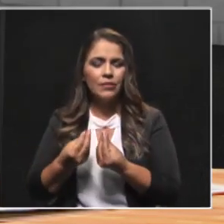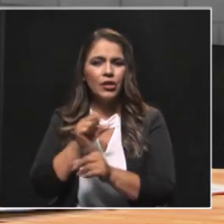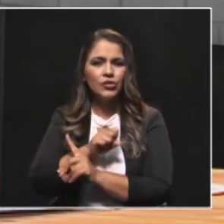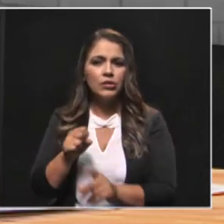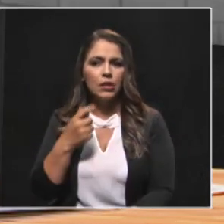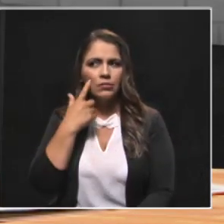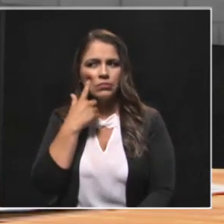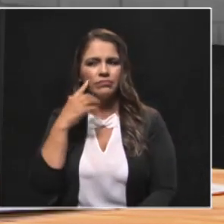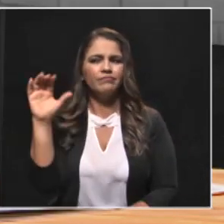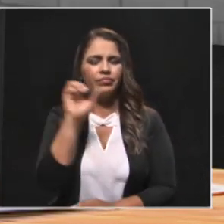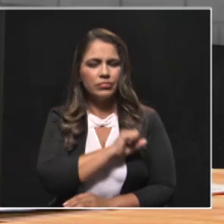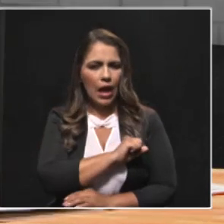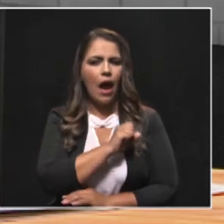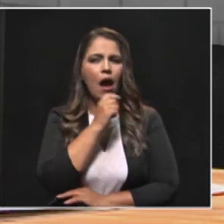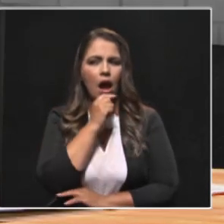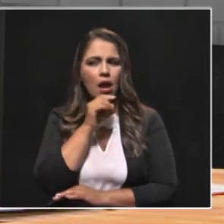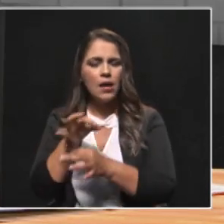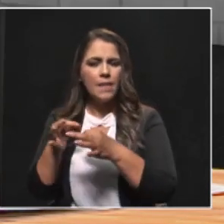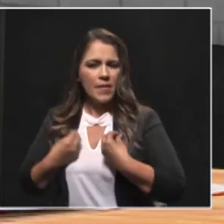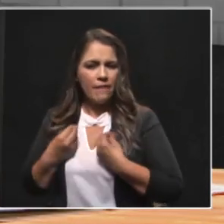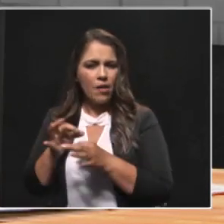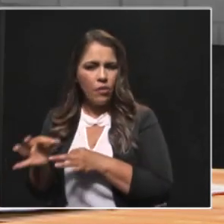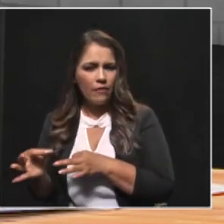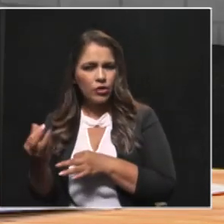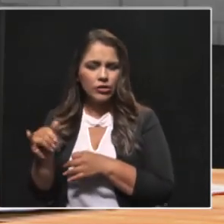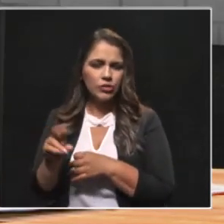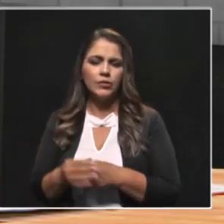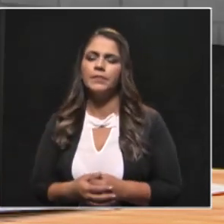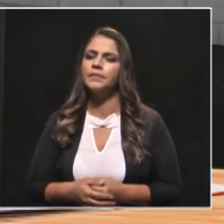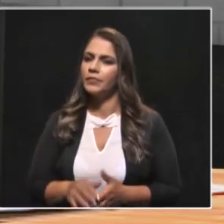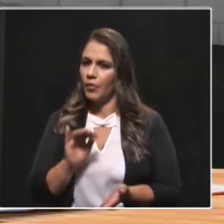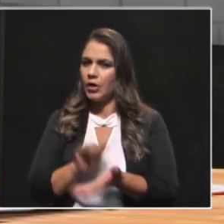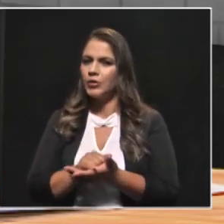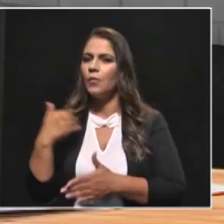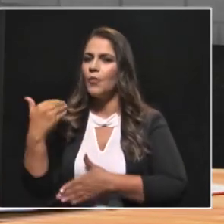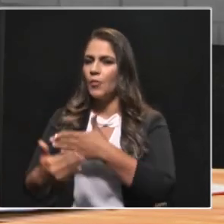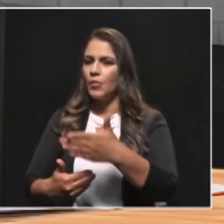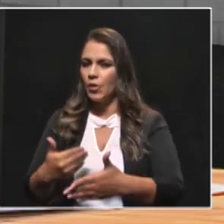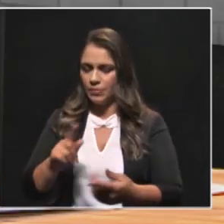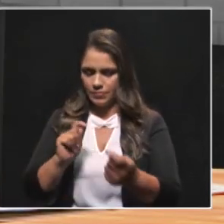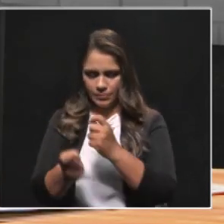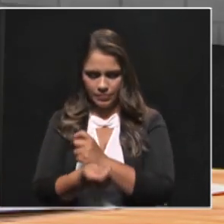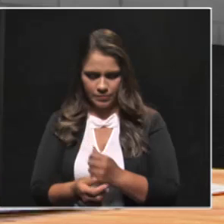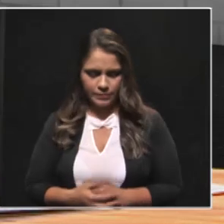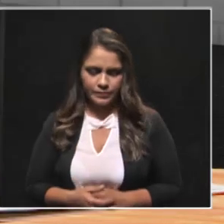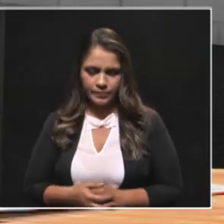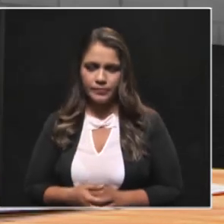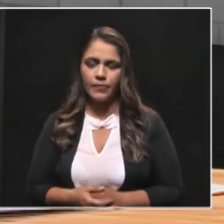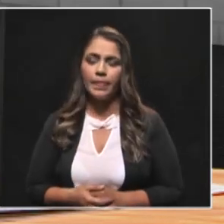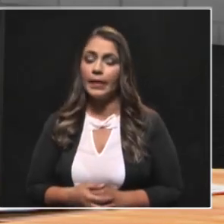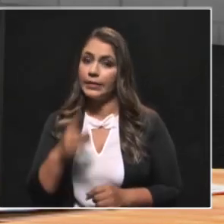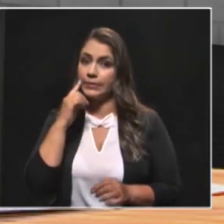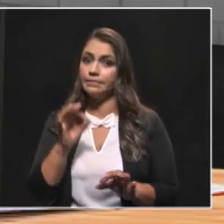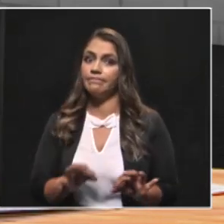esas cédulas efectivamente viven en esos municipios. Entonces se puede dar un proceso de anulación si eso no coincide. Y es